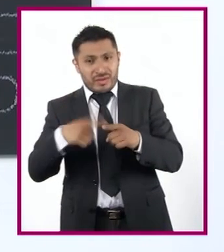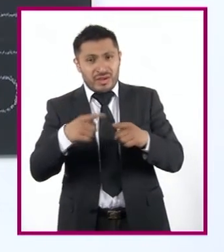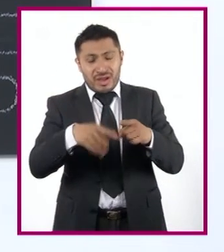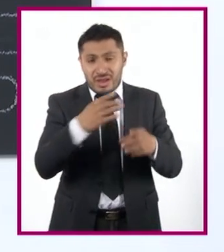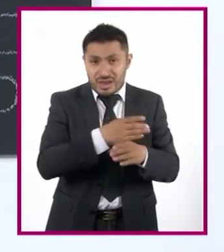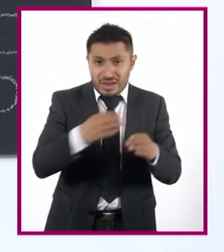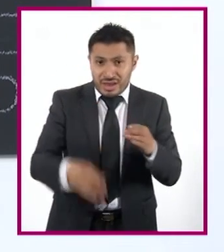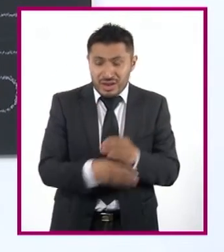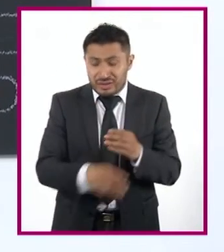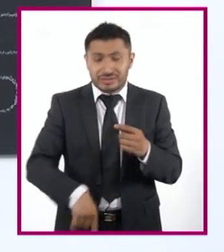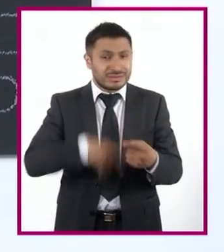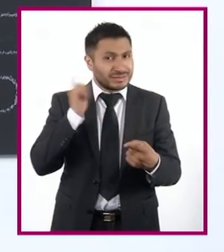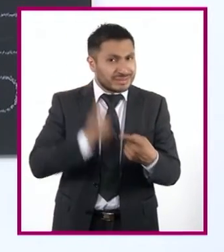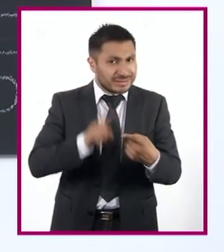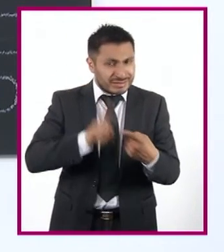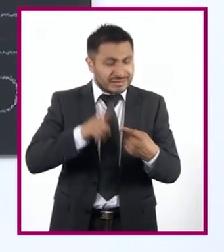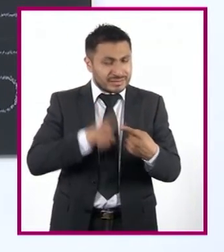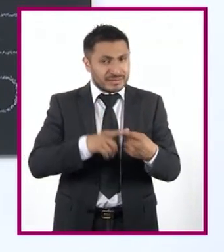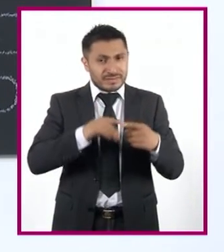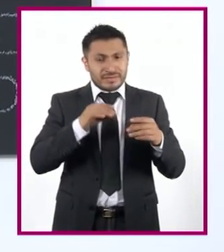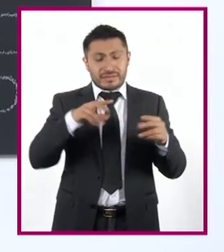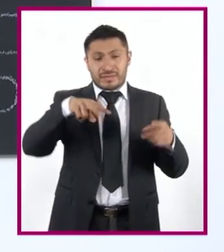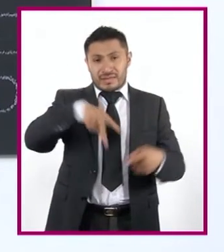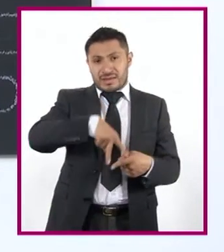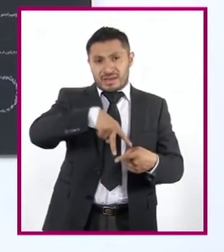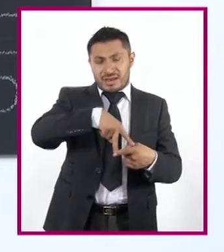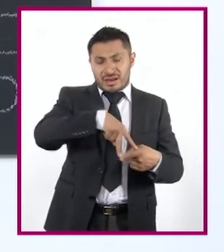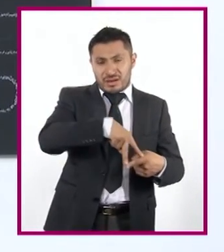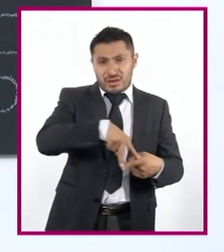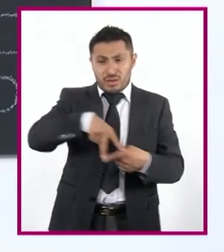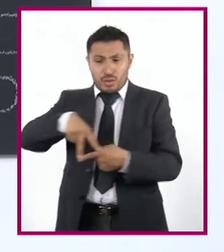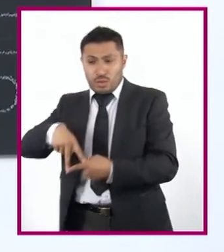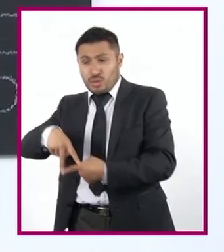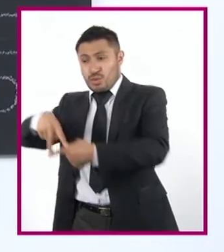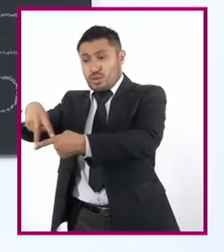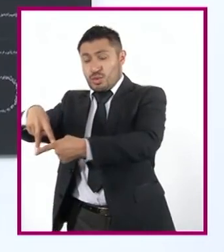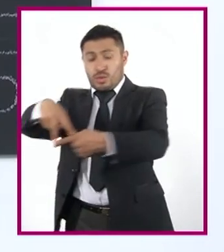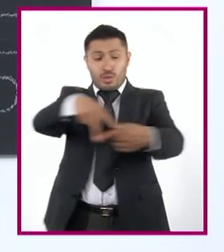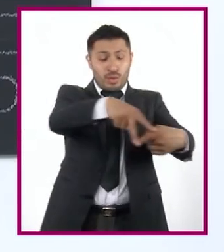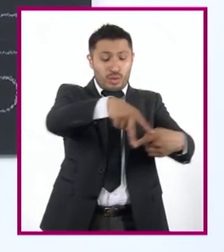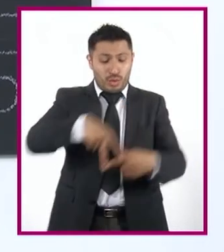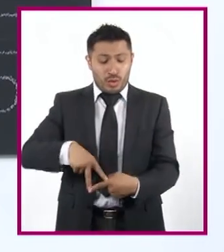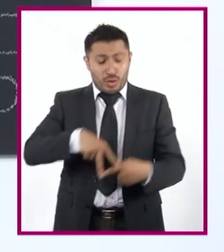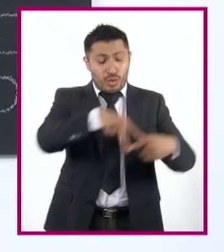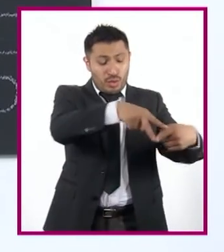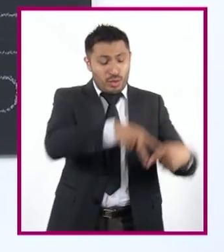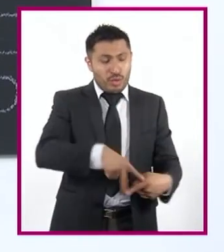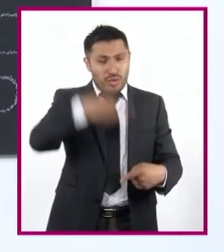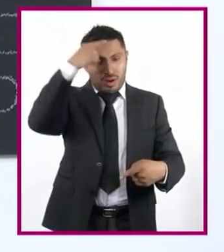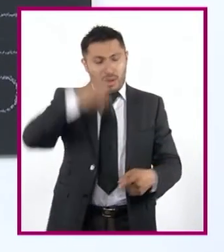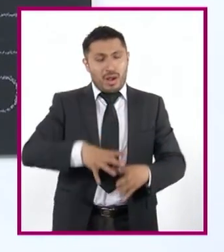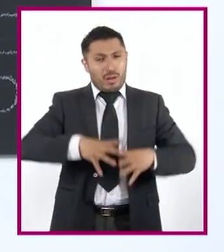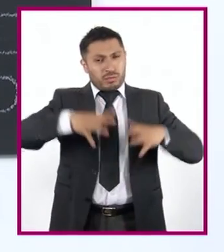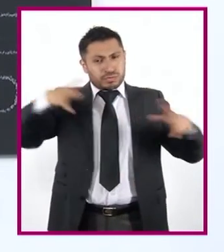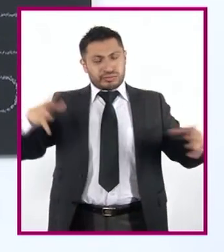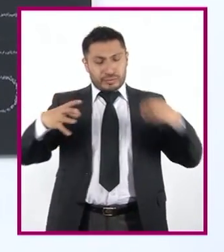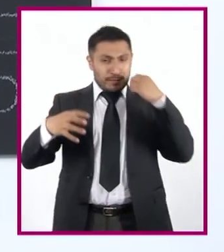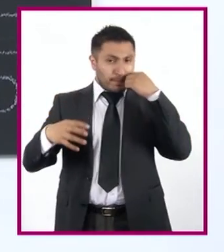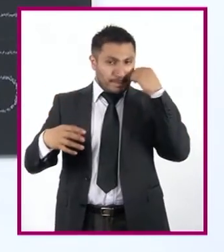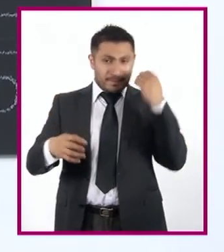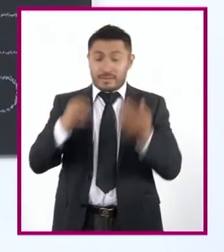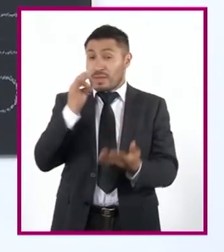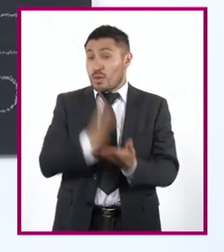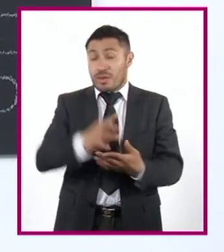El primer diseño que hicieron fue trasladar un triángulo en diferentes direcciones para formar una figura más grande, solo